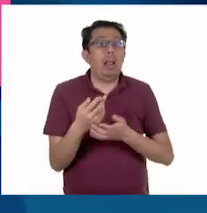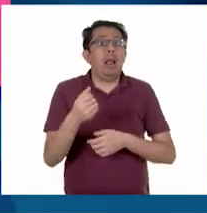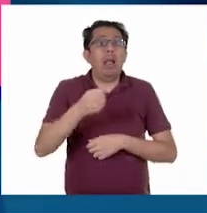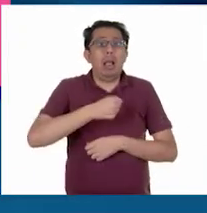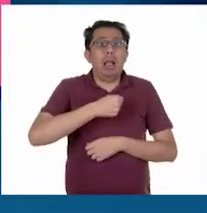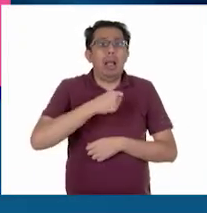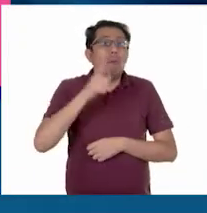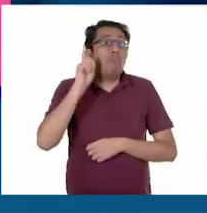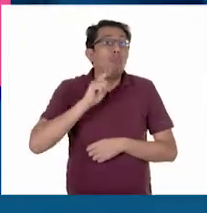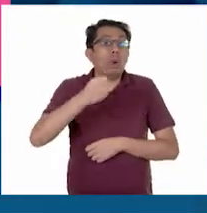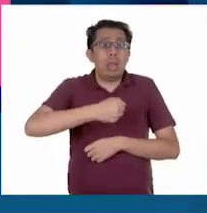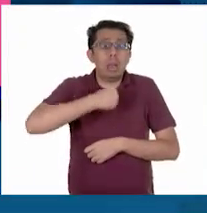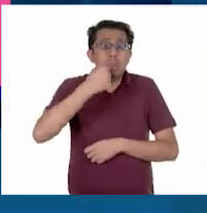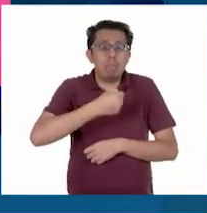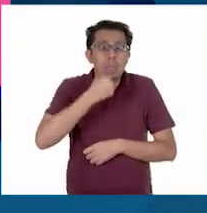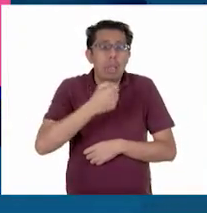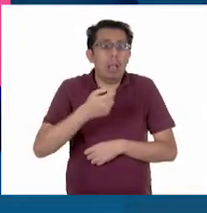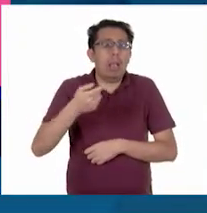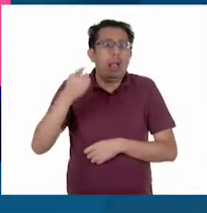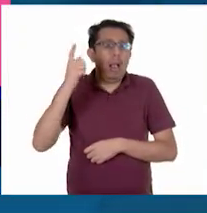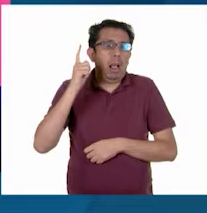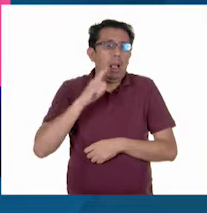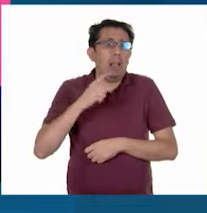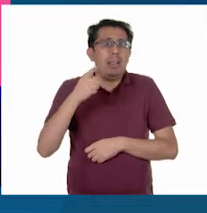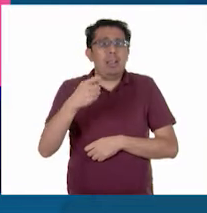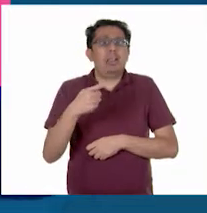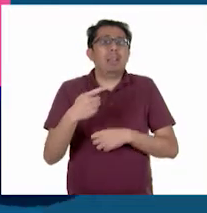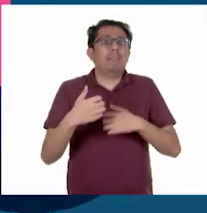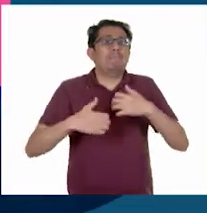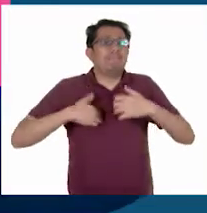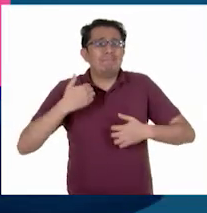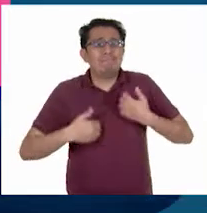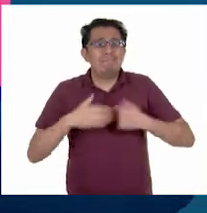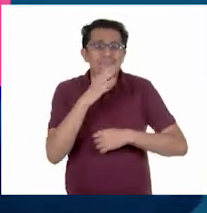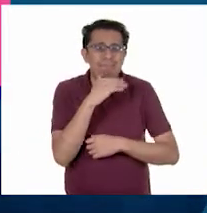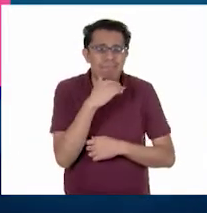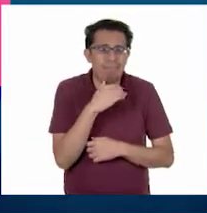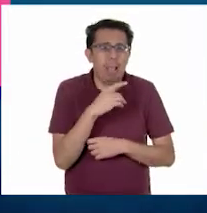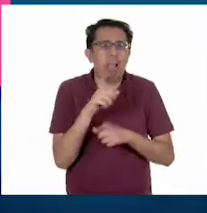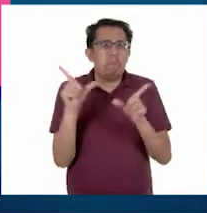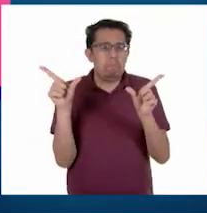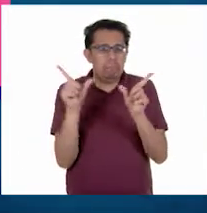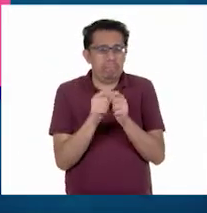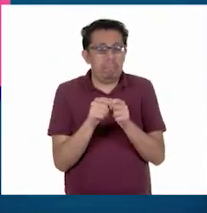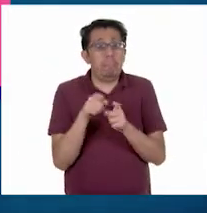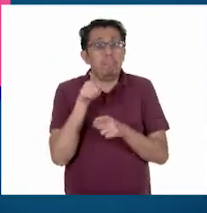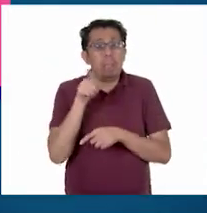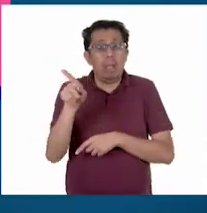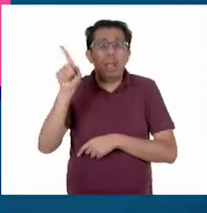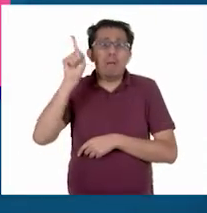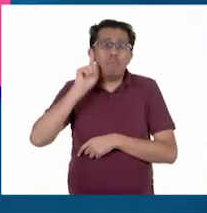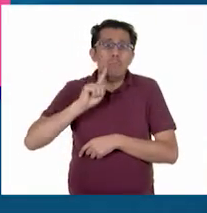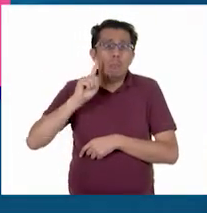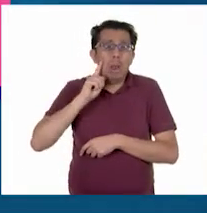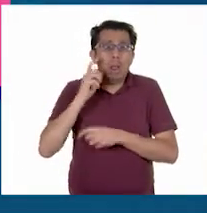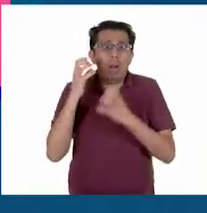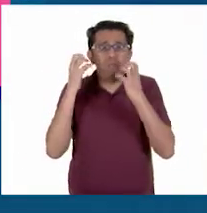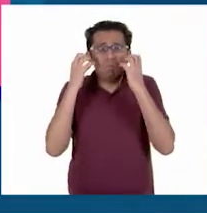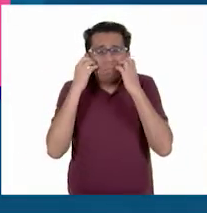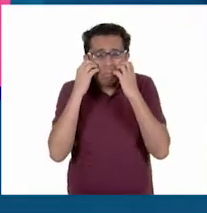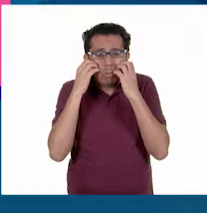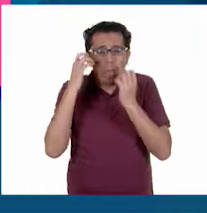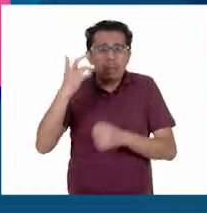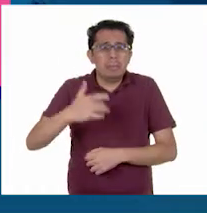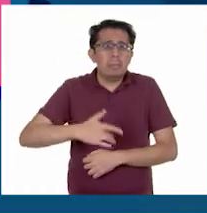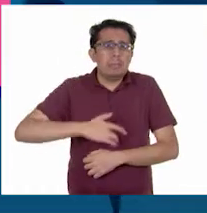vieja. Fragmento. Charles Baudelaire. La viejecilla arrugada sentíase, llena